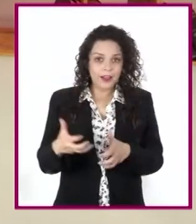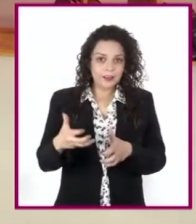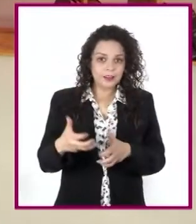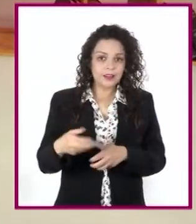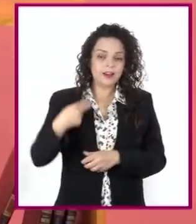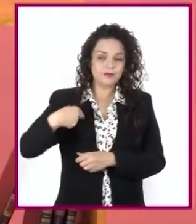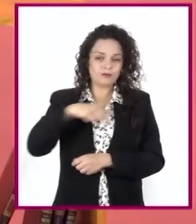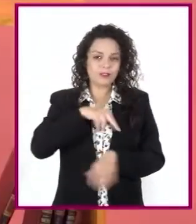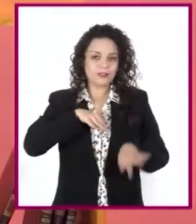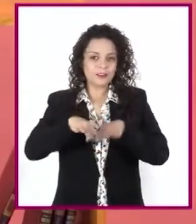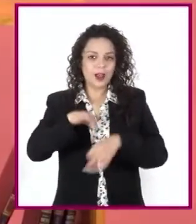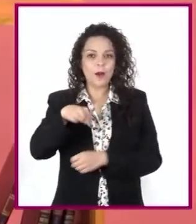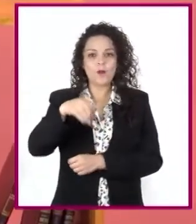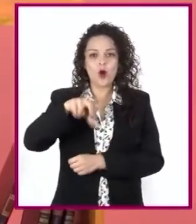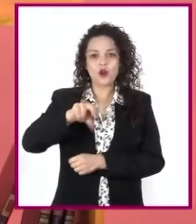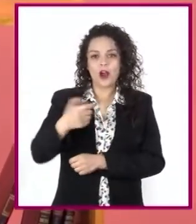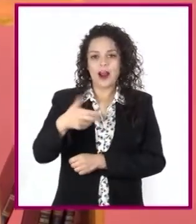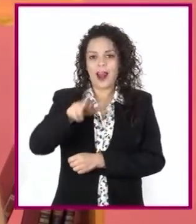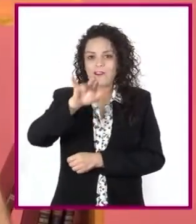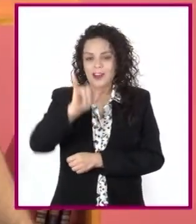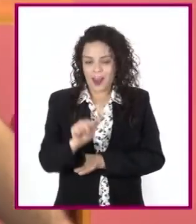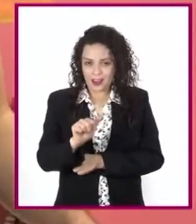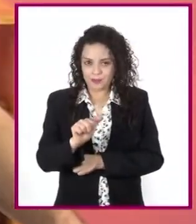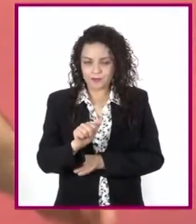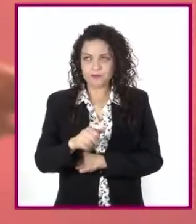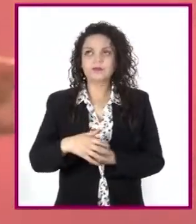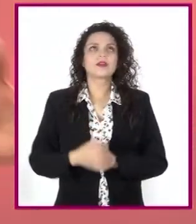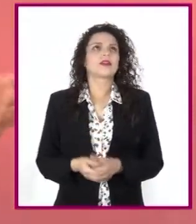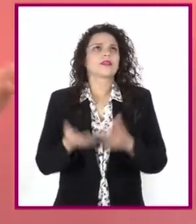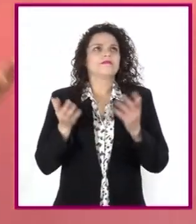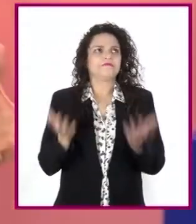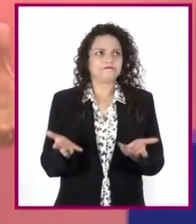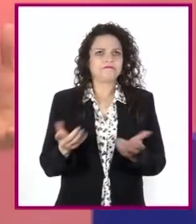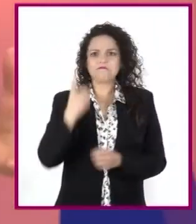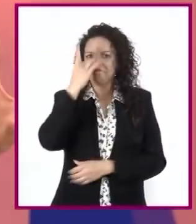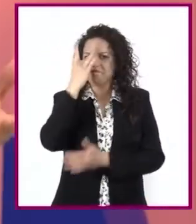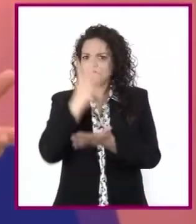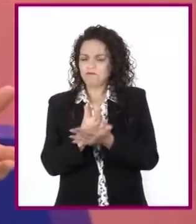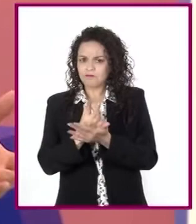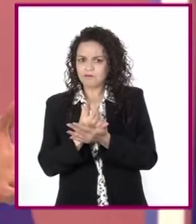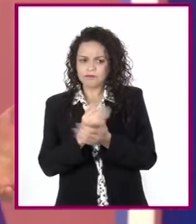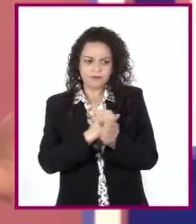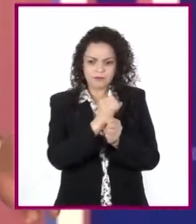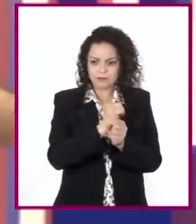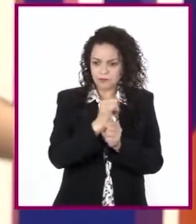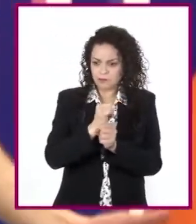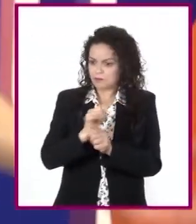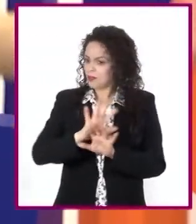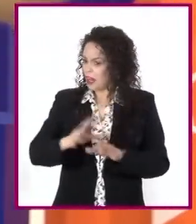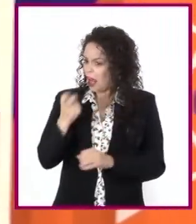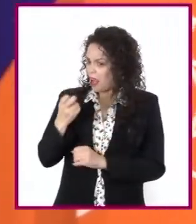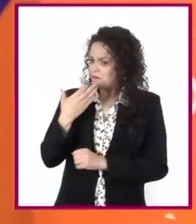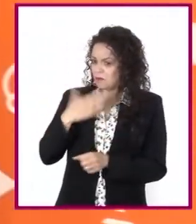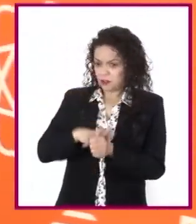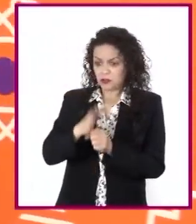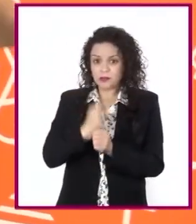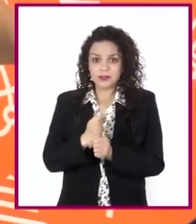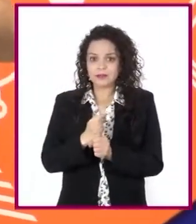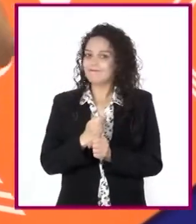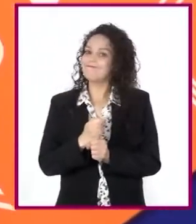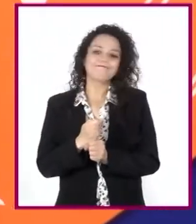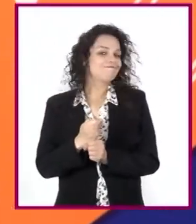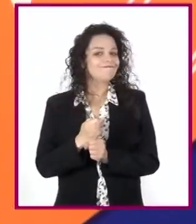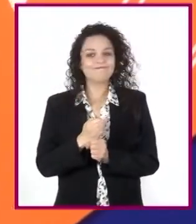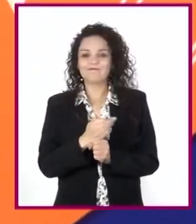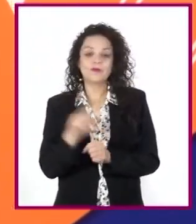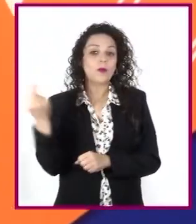nuestra monografía. Entonces, no es suficiente con consultar fuentes de información, sino que es necesario